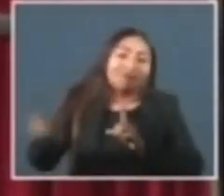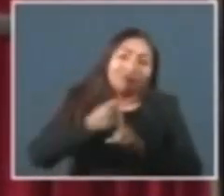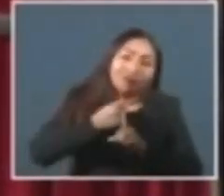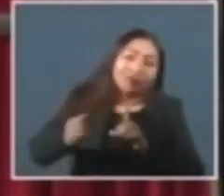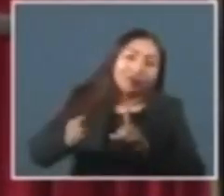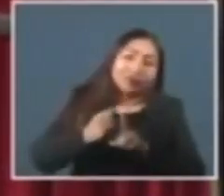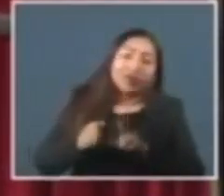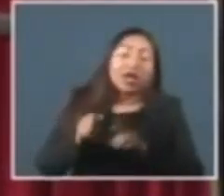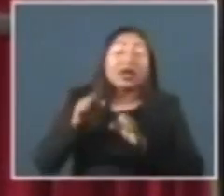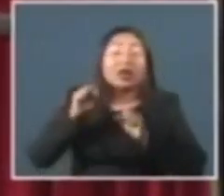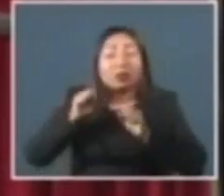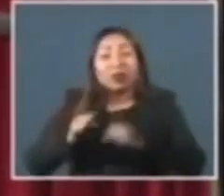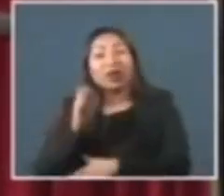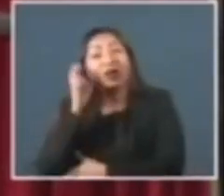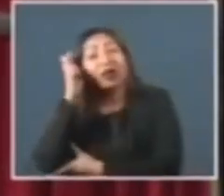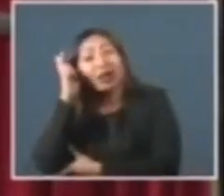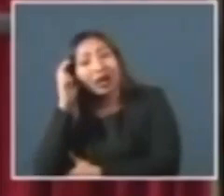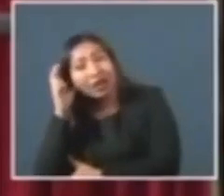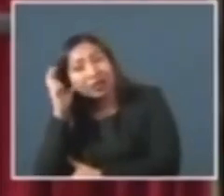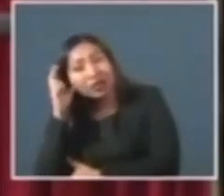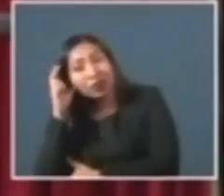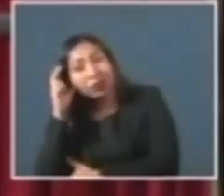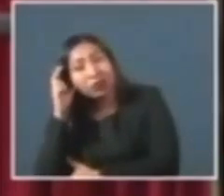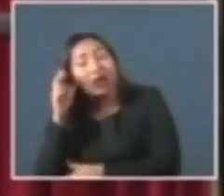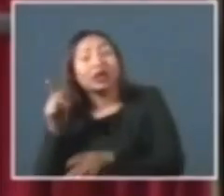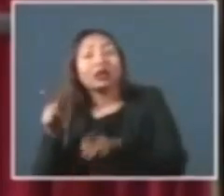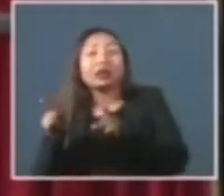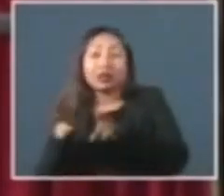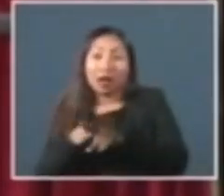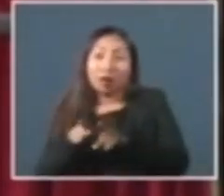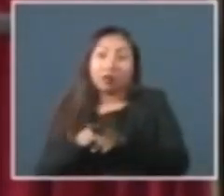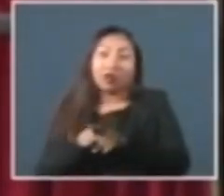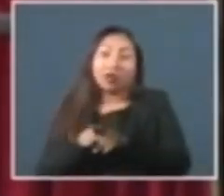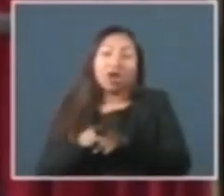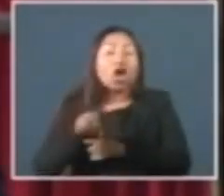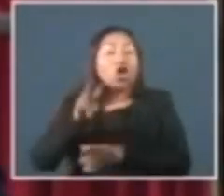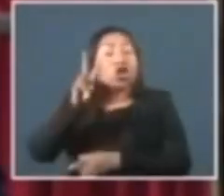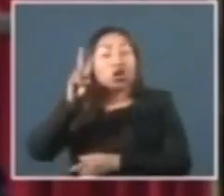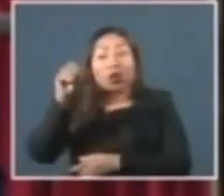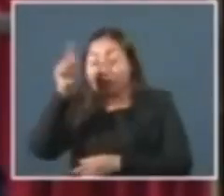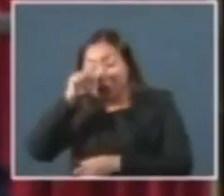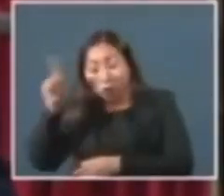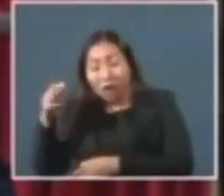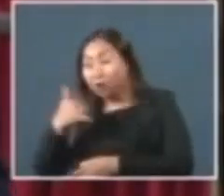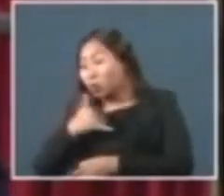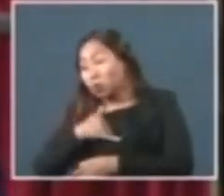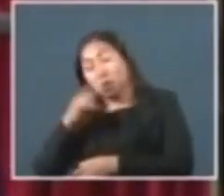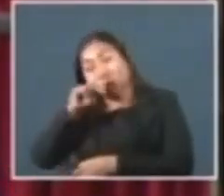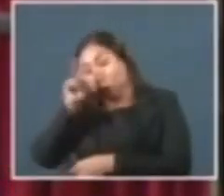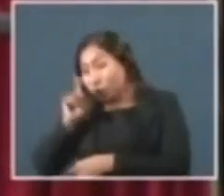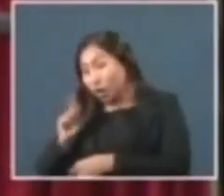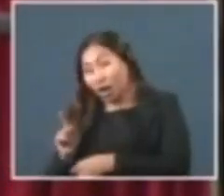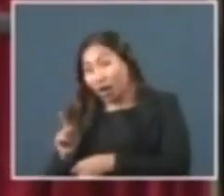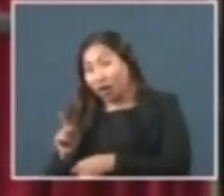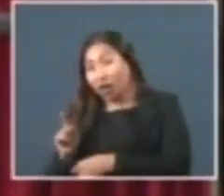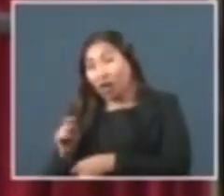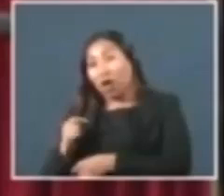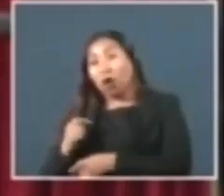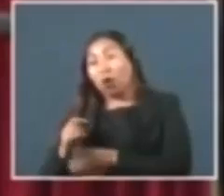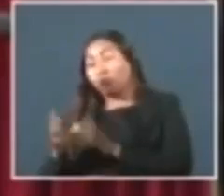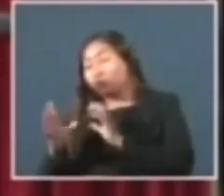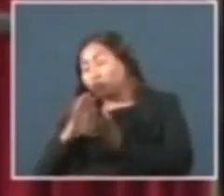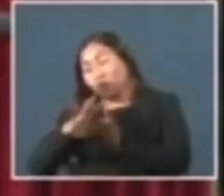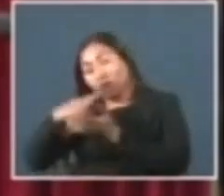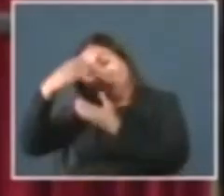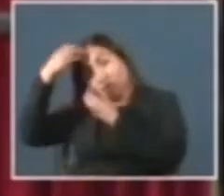como se escuchó al defensor, se las escuche a él. No es Zulay Rodríguez que está hablando o citando textualmente un informe.